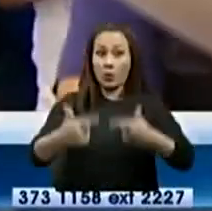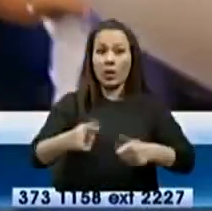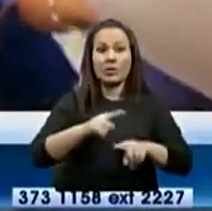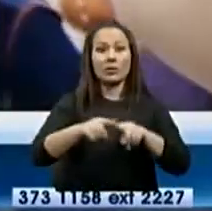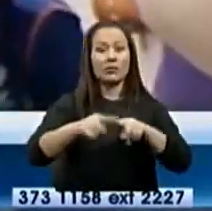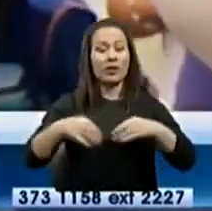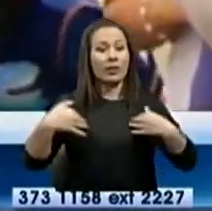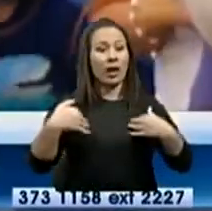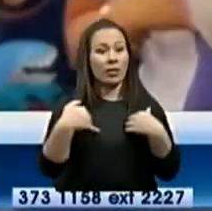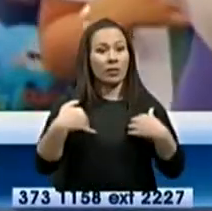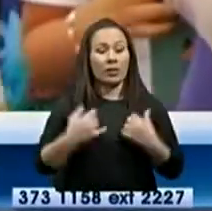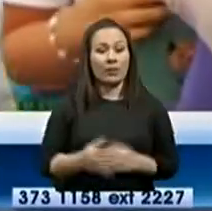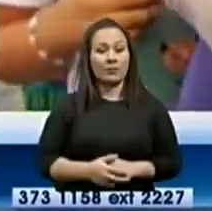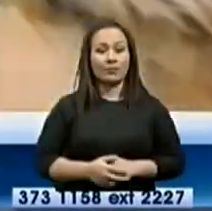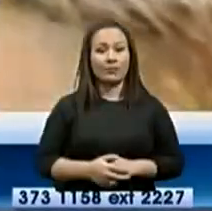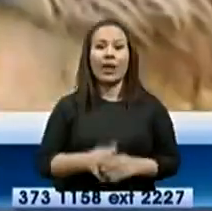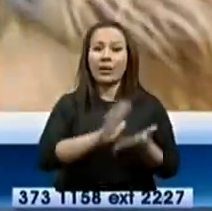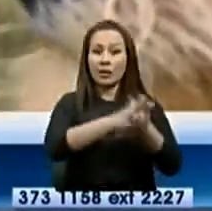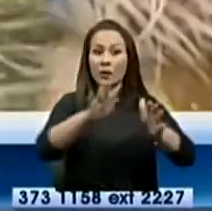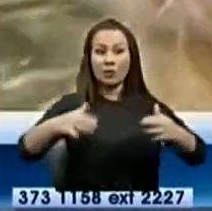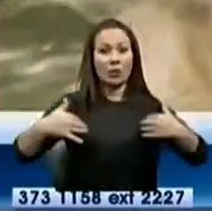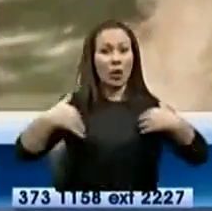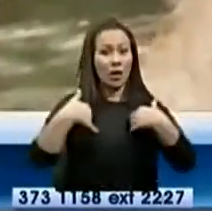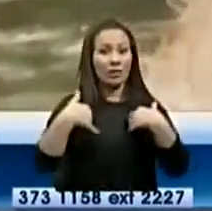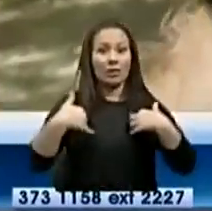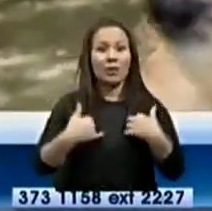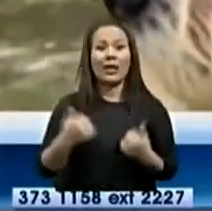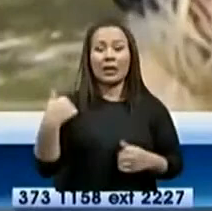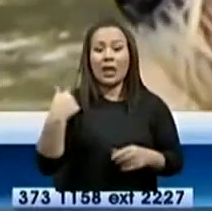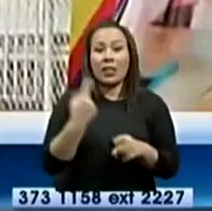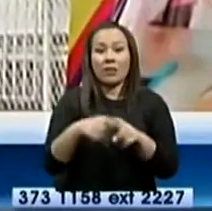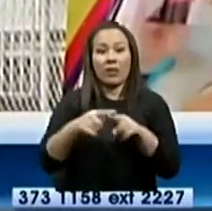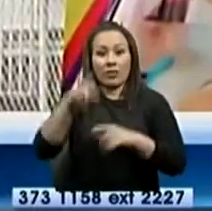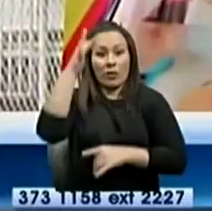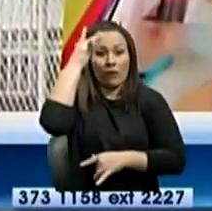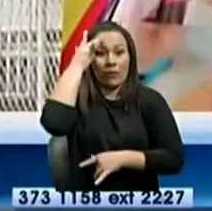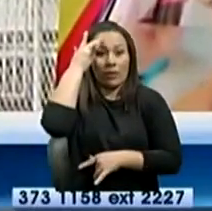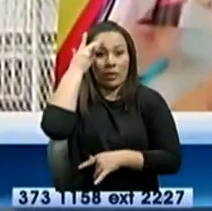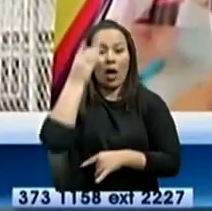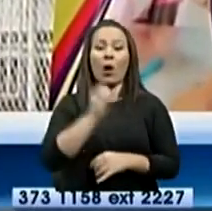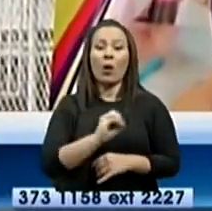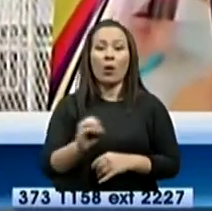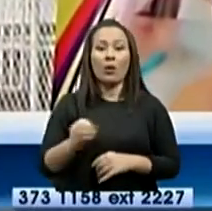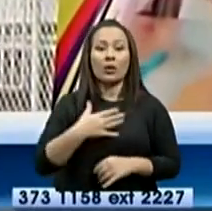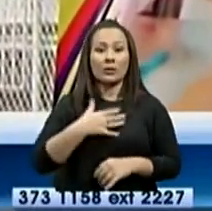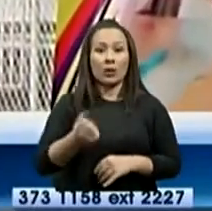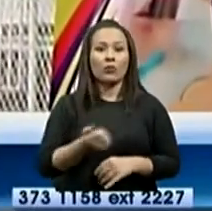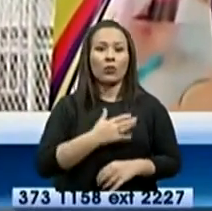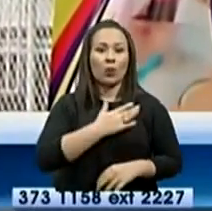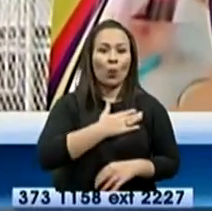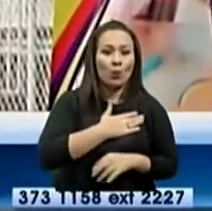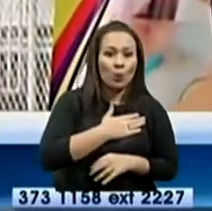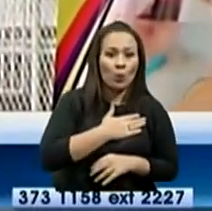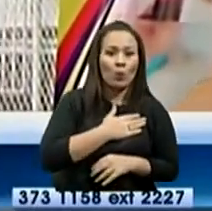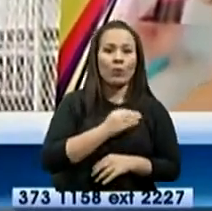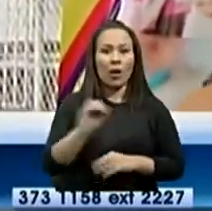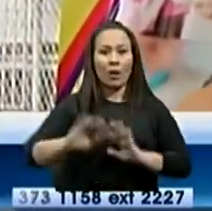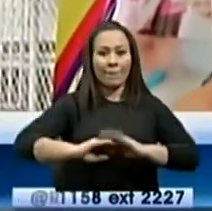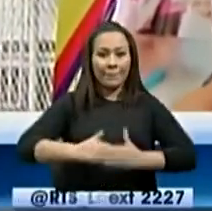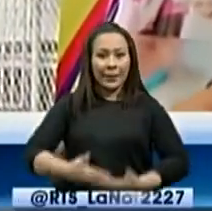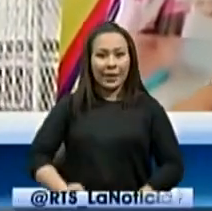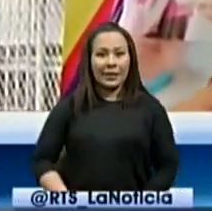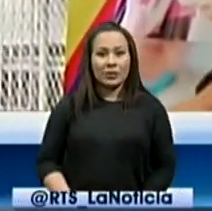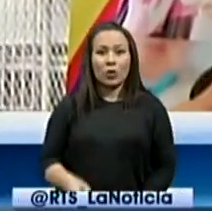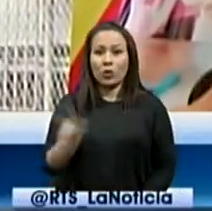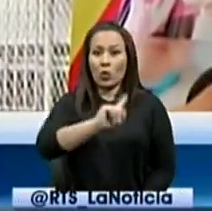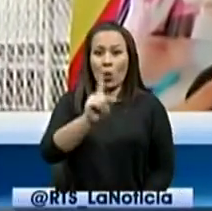ciertas mascotas. Ningún animalito que tenga algún tipo de enfermedad o que esté de pronto dando de lactar o esté en periodo de embarazo, tienen que